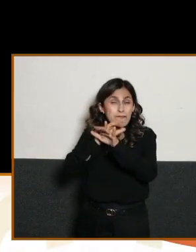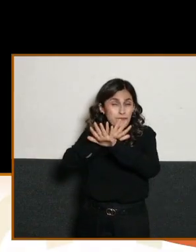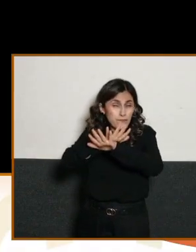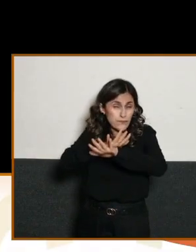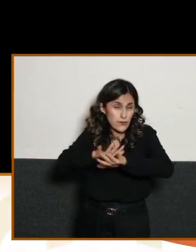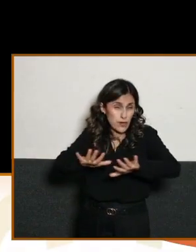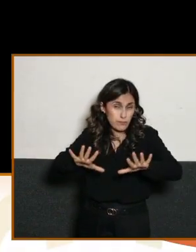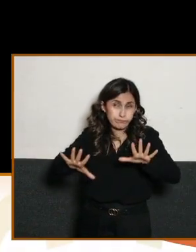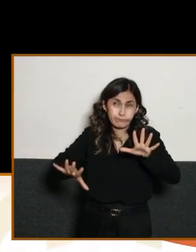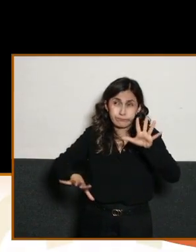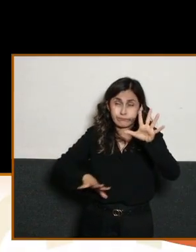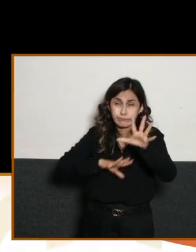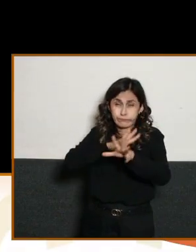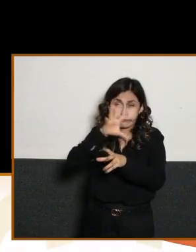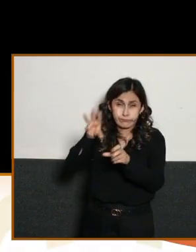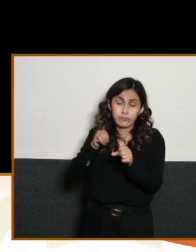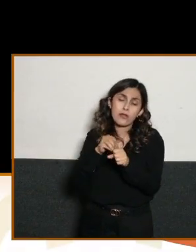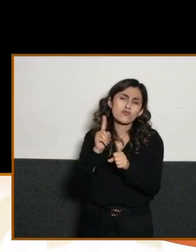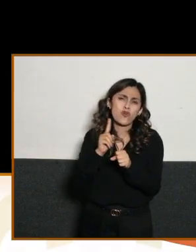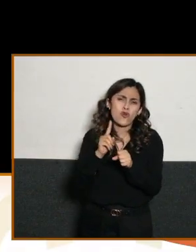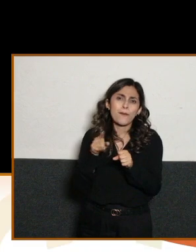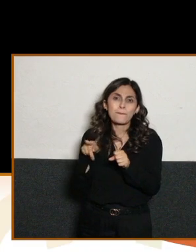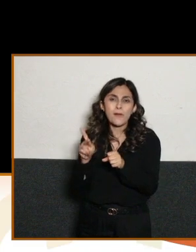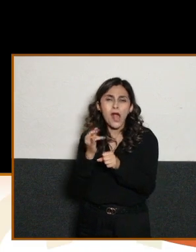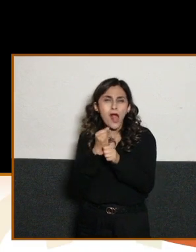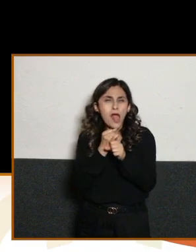para ir a buscar la información en ese momento.